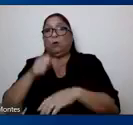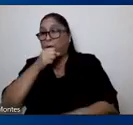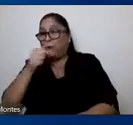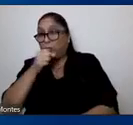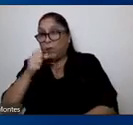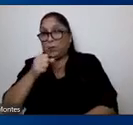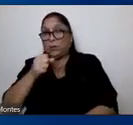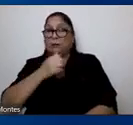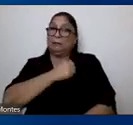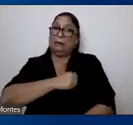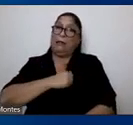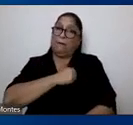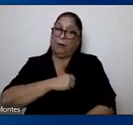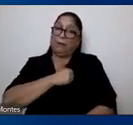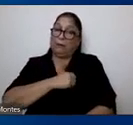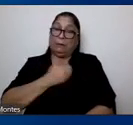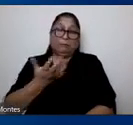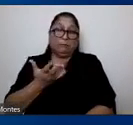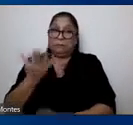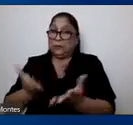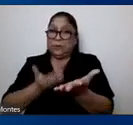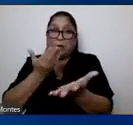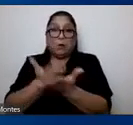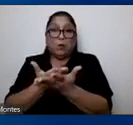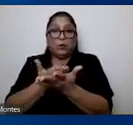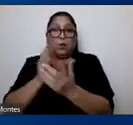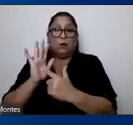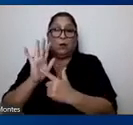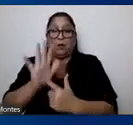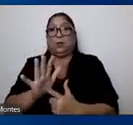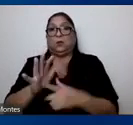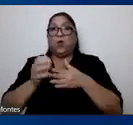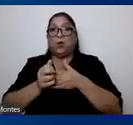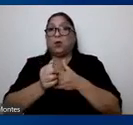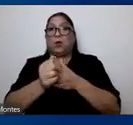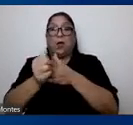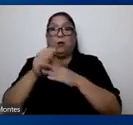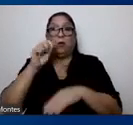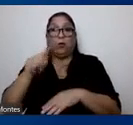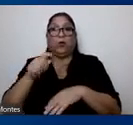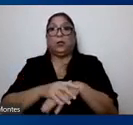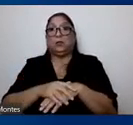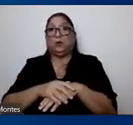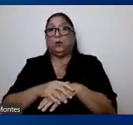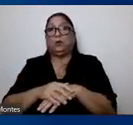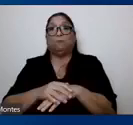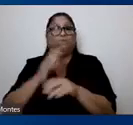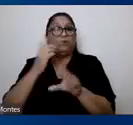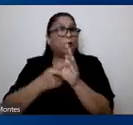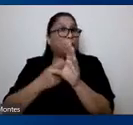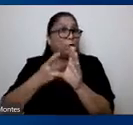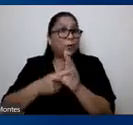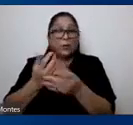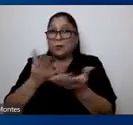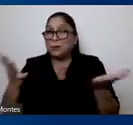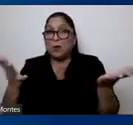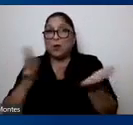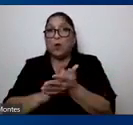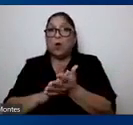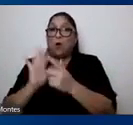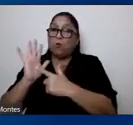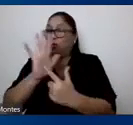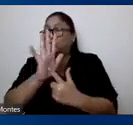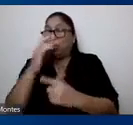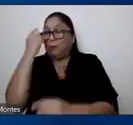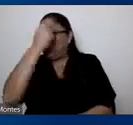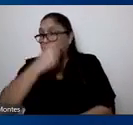lo que planteaba ese escenario conducido por estos subversivos que no daban rostro, que no se